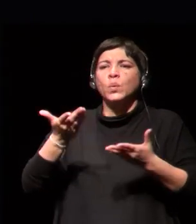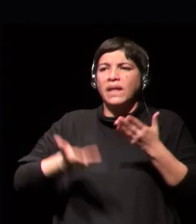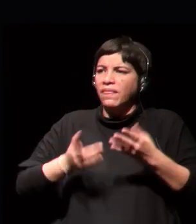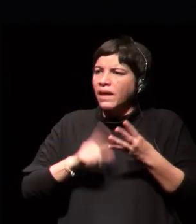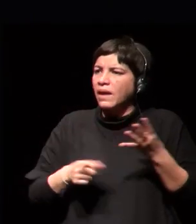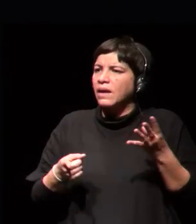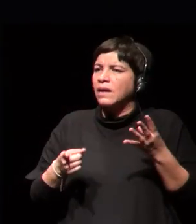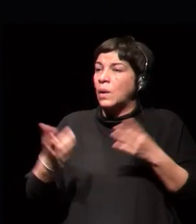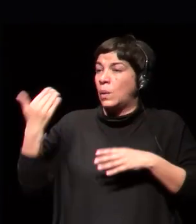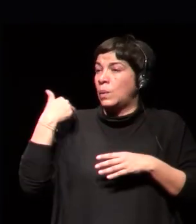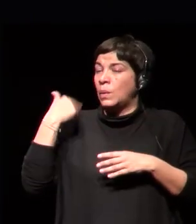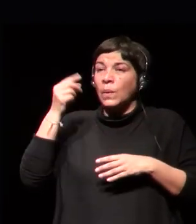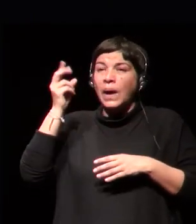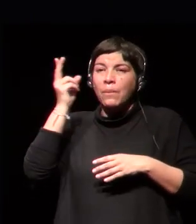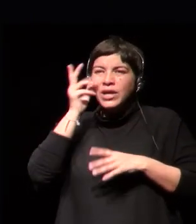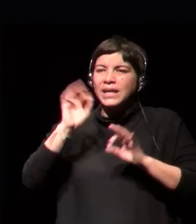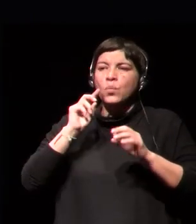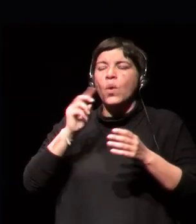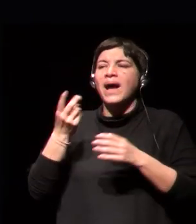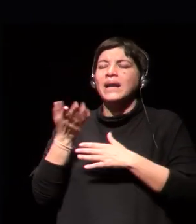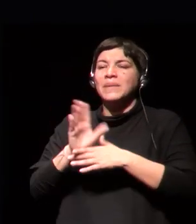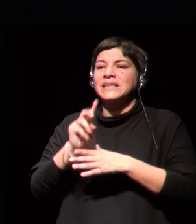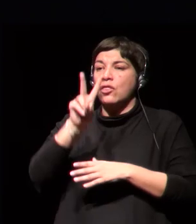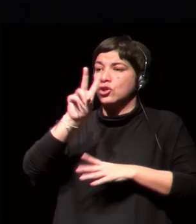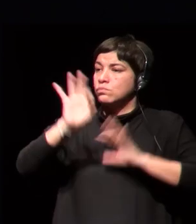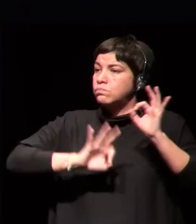el 2% de la población de Australia, pero el